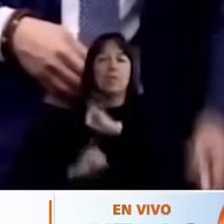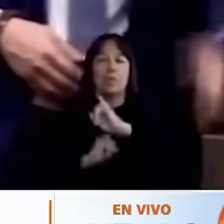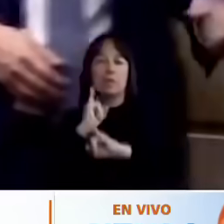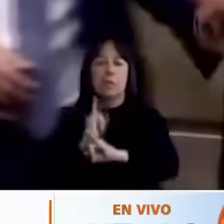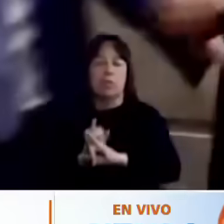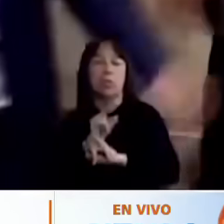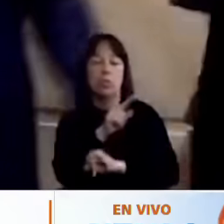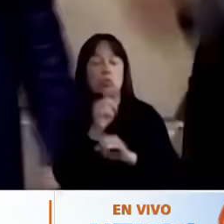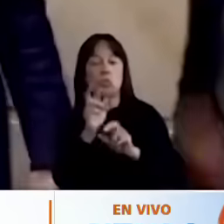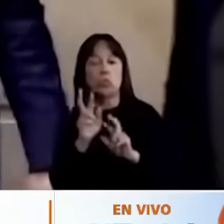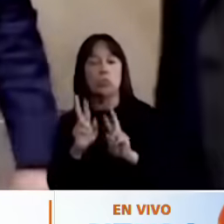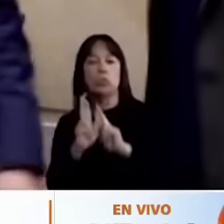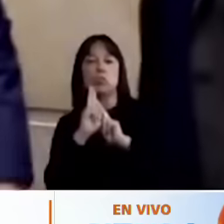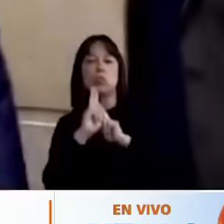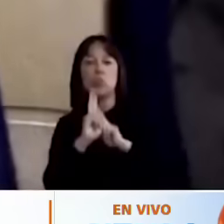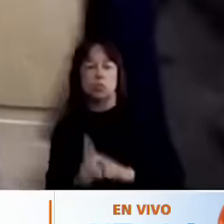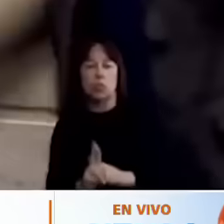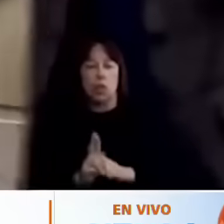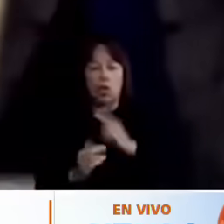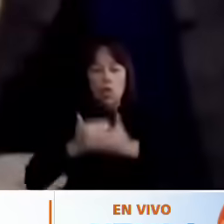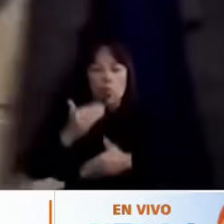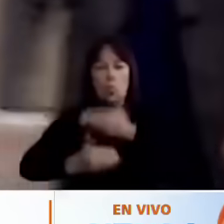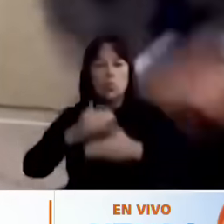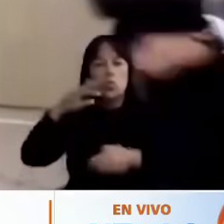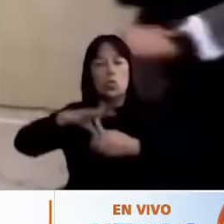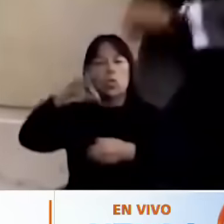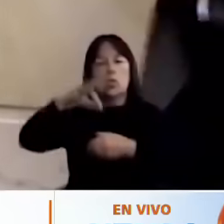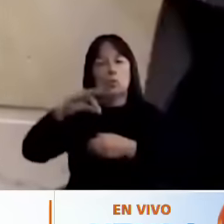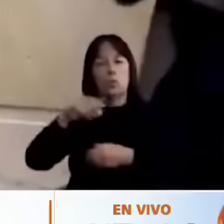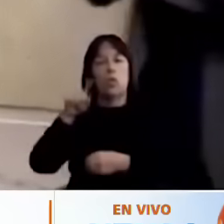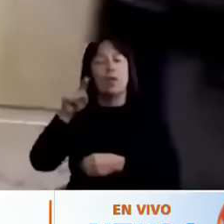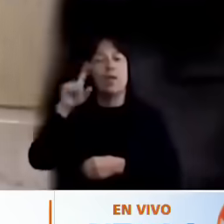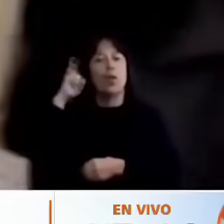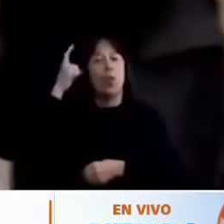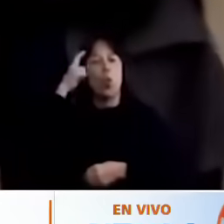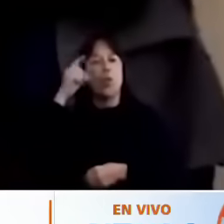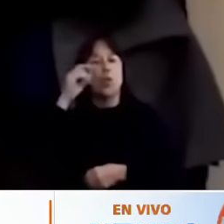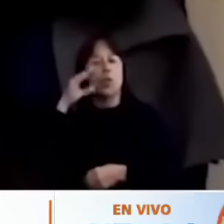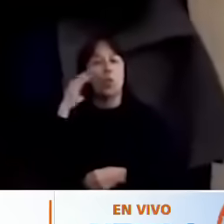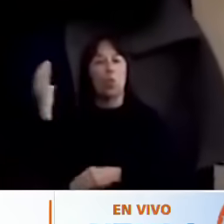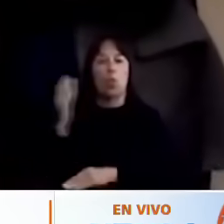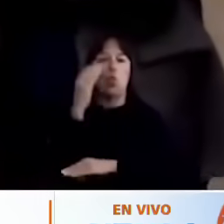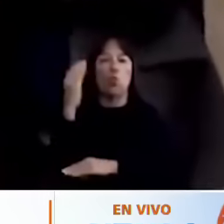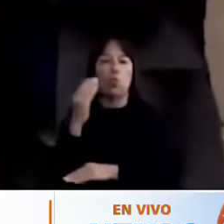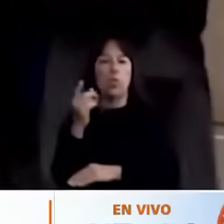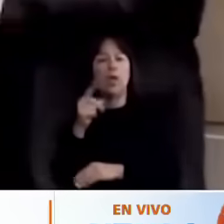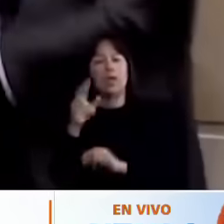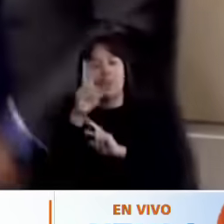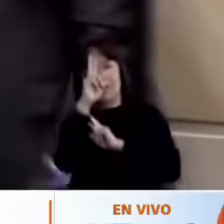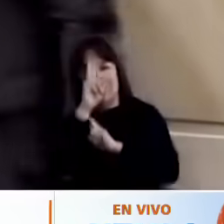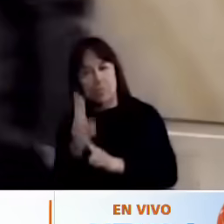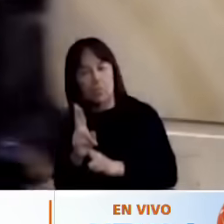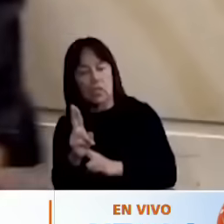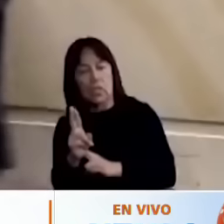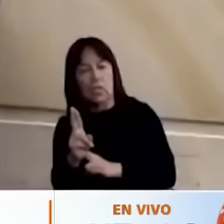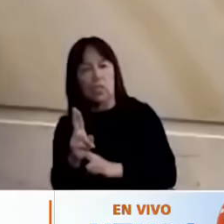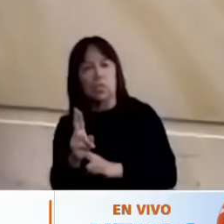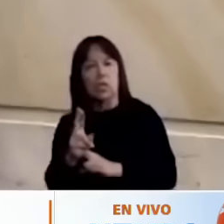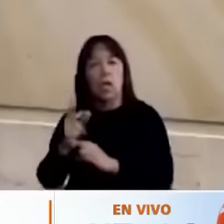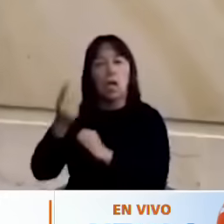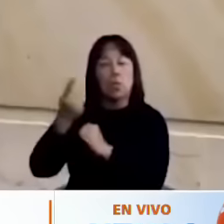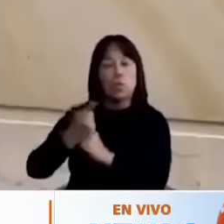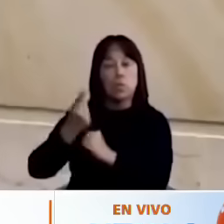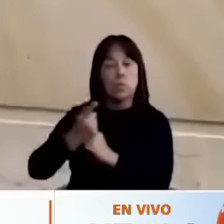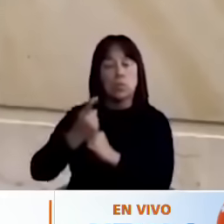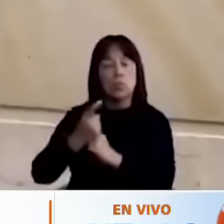esos resultados del proceso electoral. El gobierno colombiano respeta obviamente el principio de la